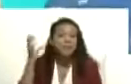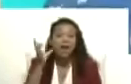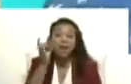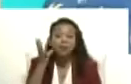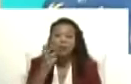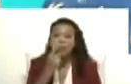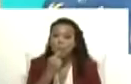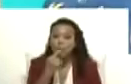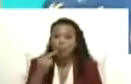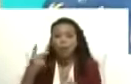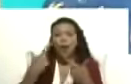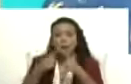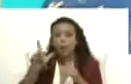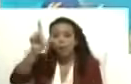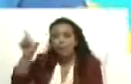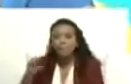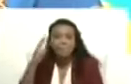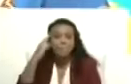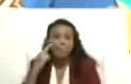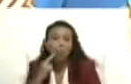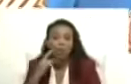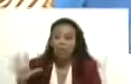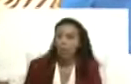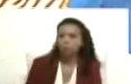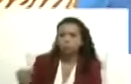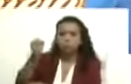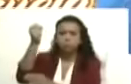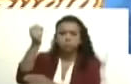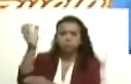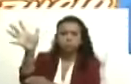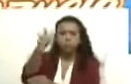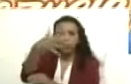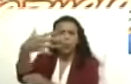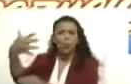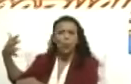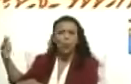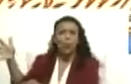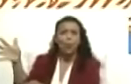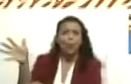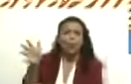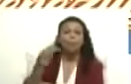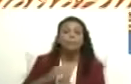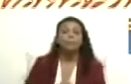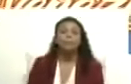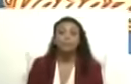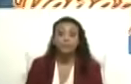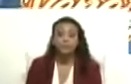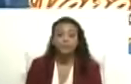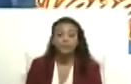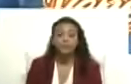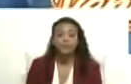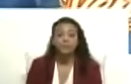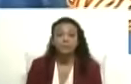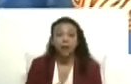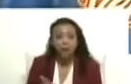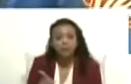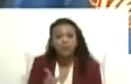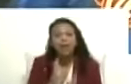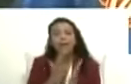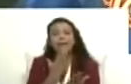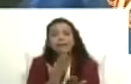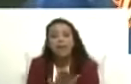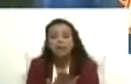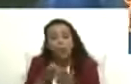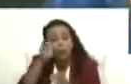tricolor que el libertador Simón Bolívar desperdigó por todo el territorio de Sudamérica. Y le queremos dar las gracias